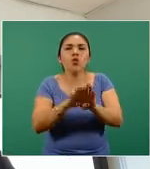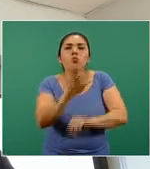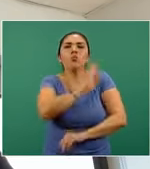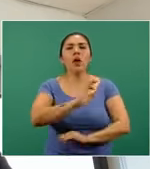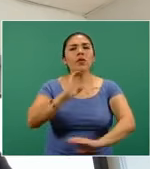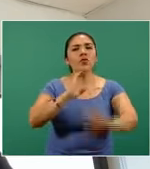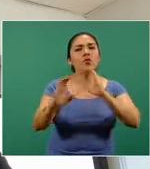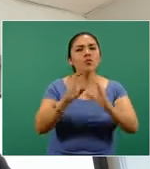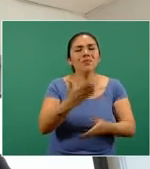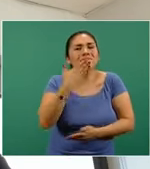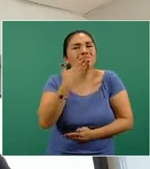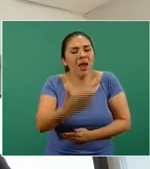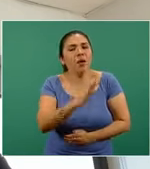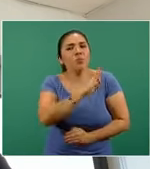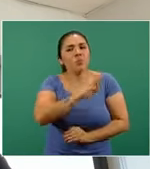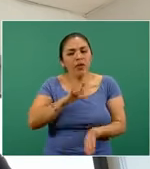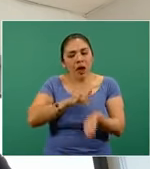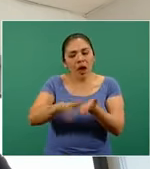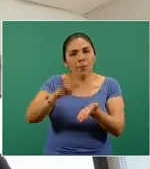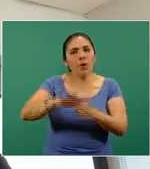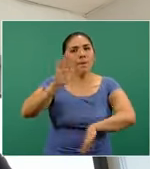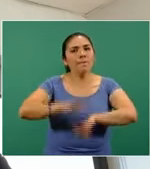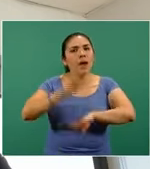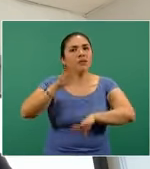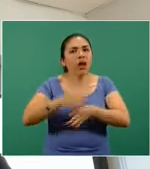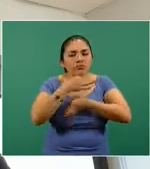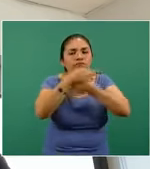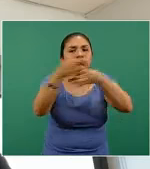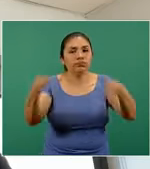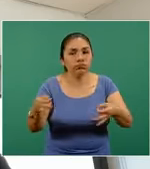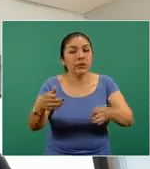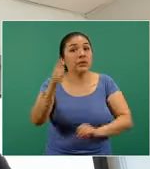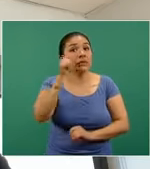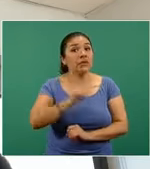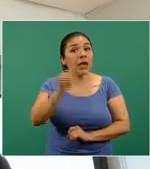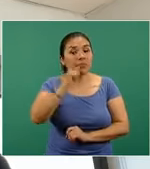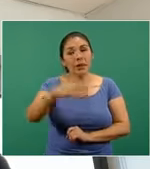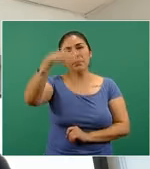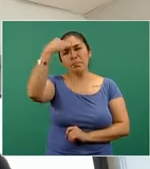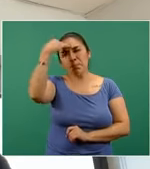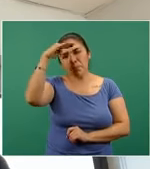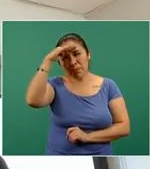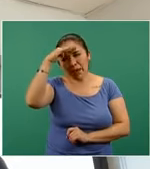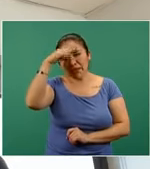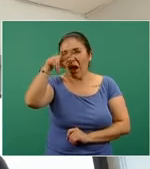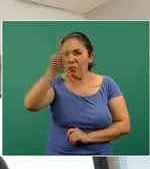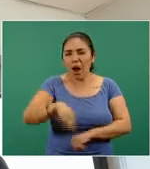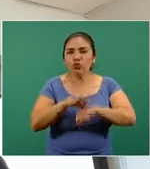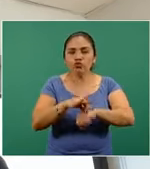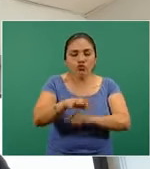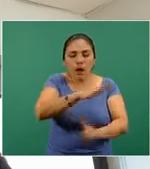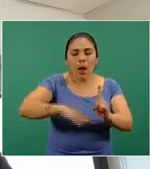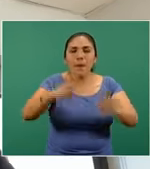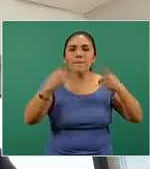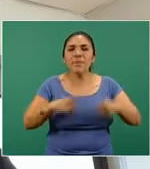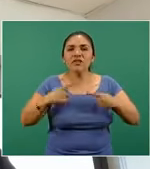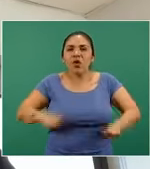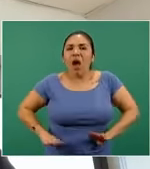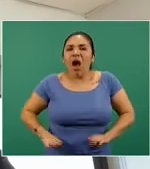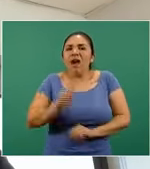comunicación que permitan apoyar la modificación de conductas, siempre considerando la realidad de las personas,